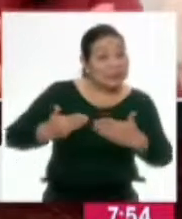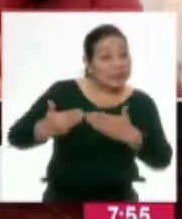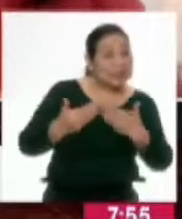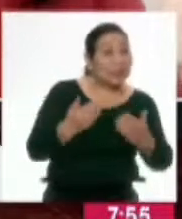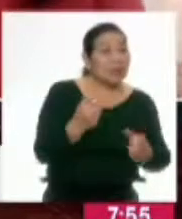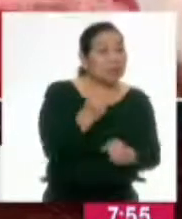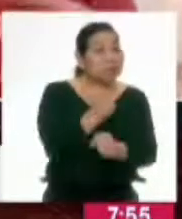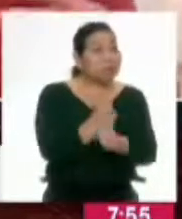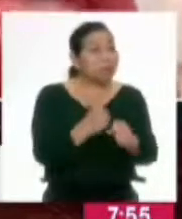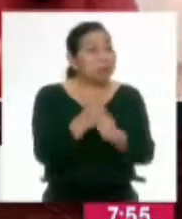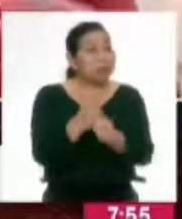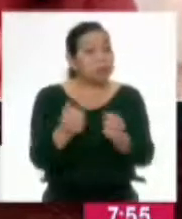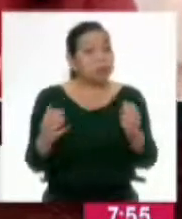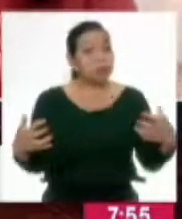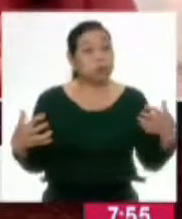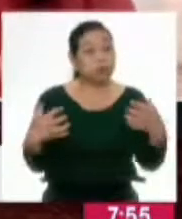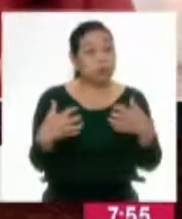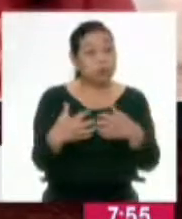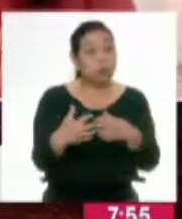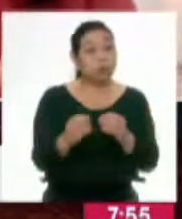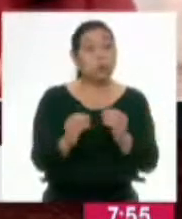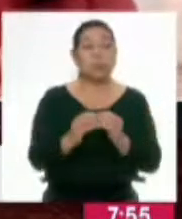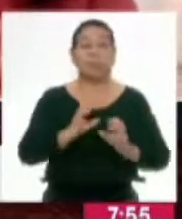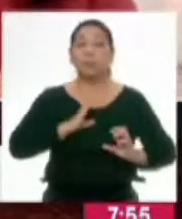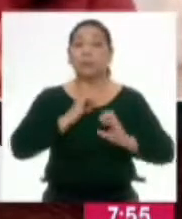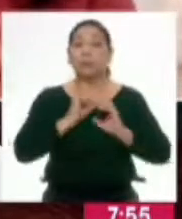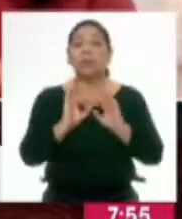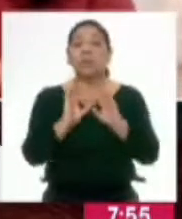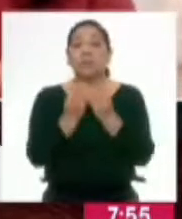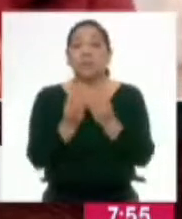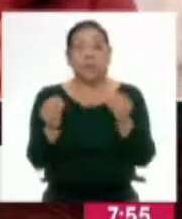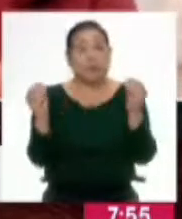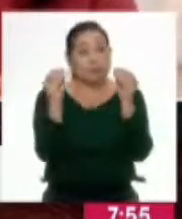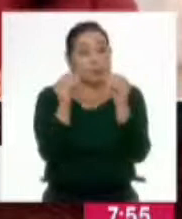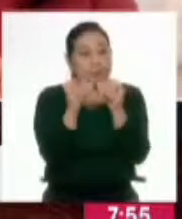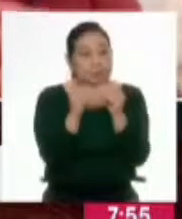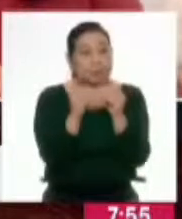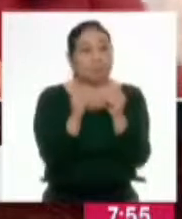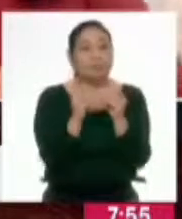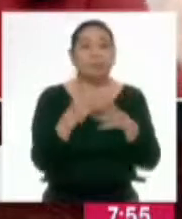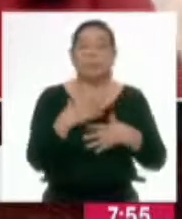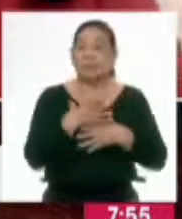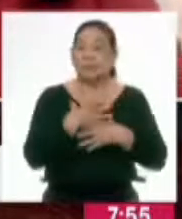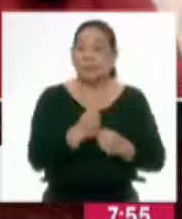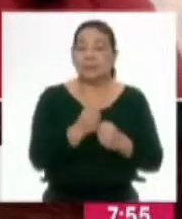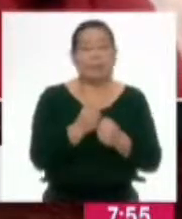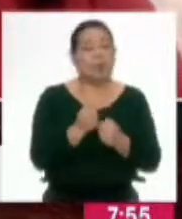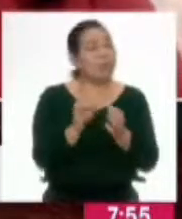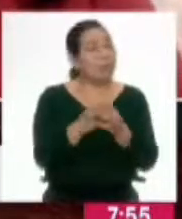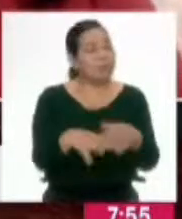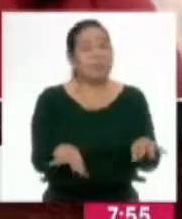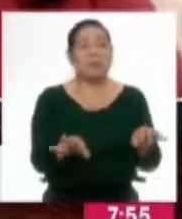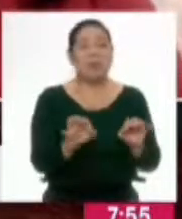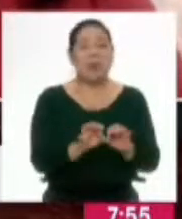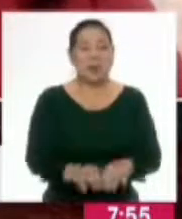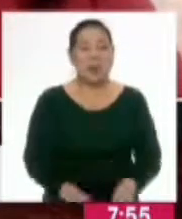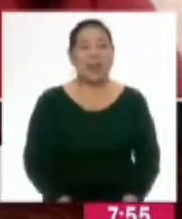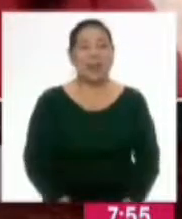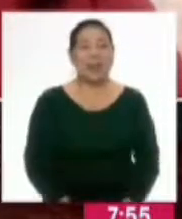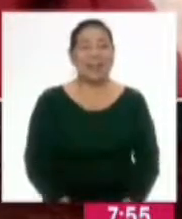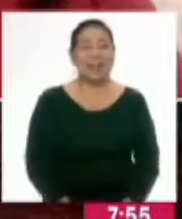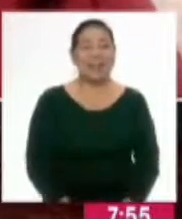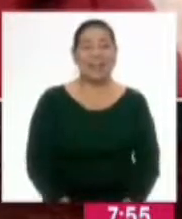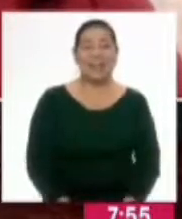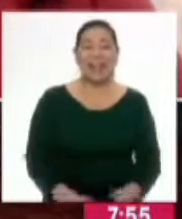Es necesario que hagamos un trabajo de sostenimiento y soporte emocional familiar. Crear vínculos sanos. Es fundamental eso. Gracias, Elizabeth. Muy